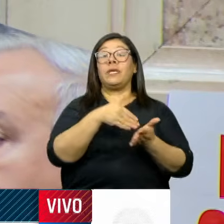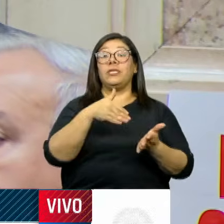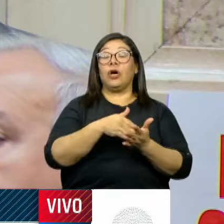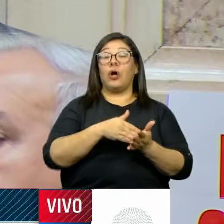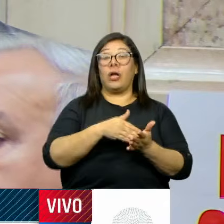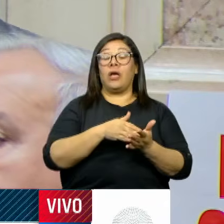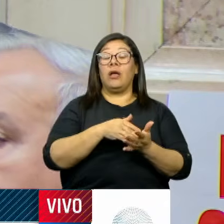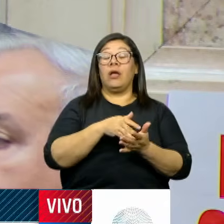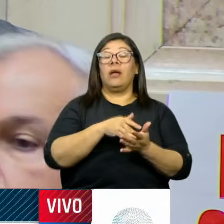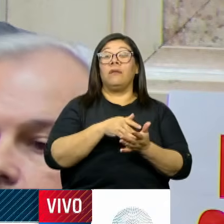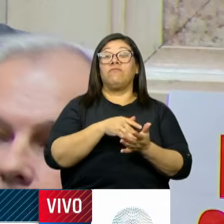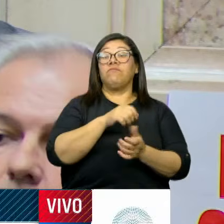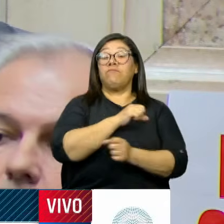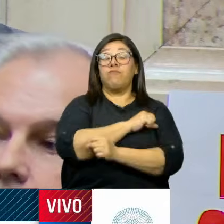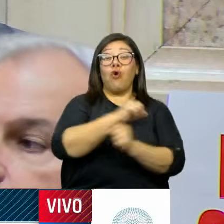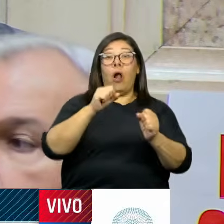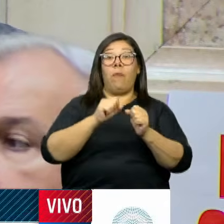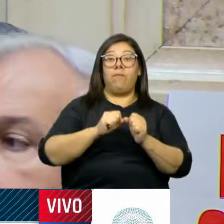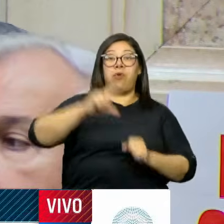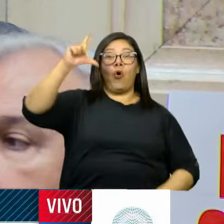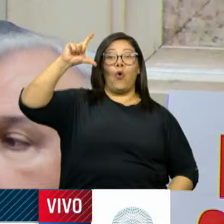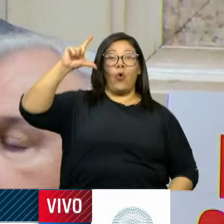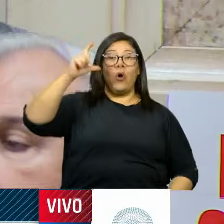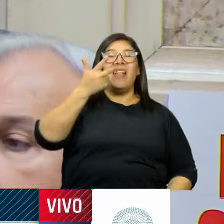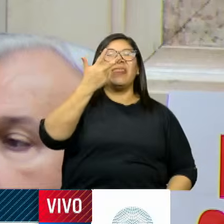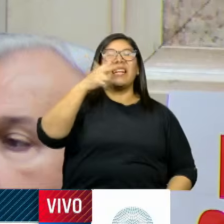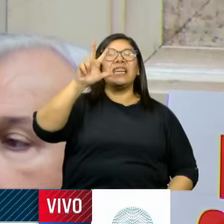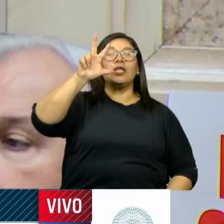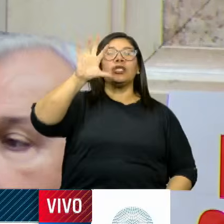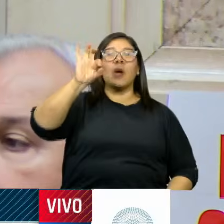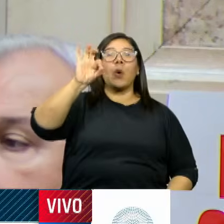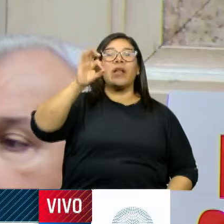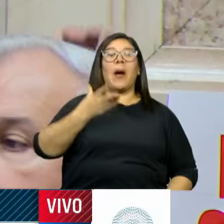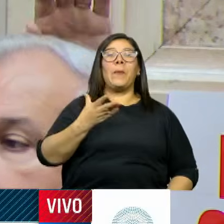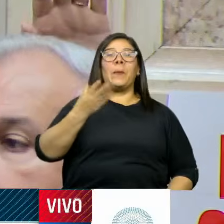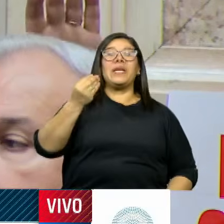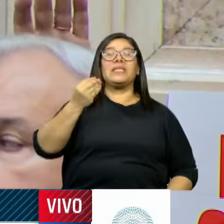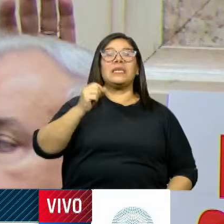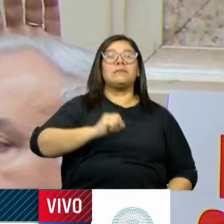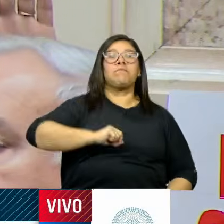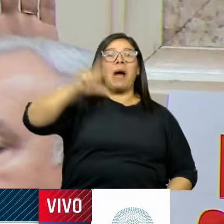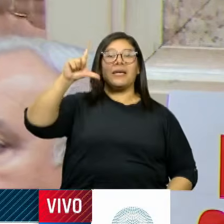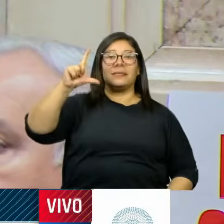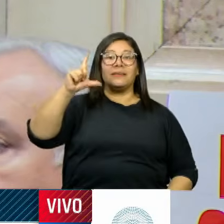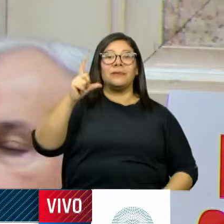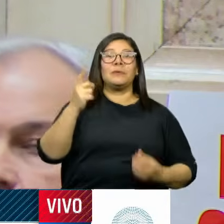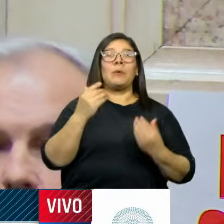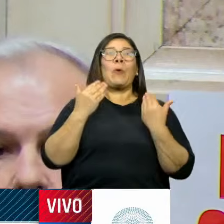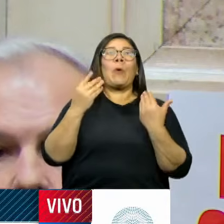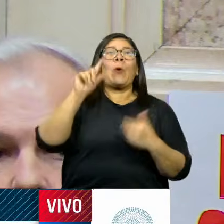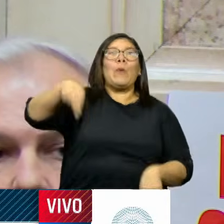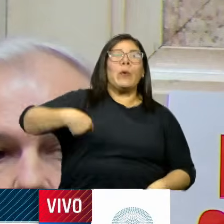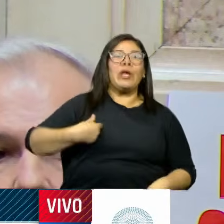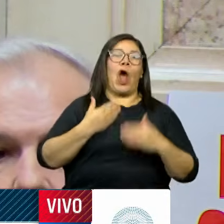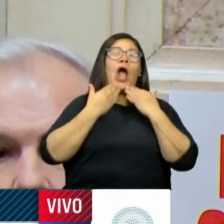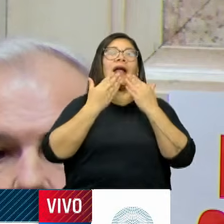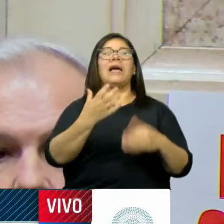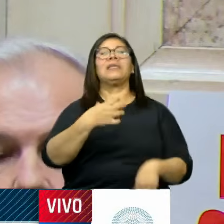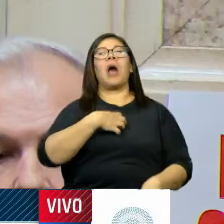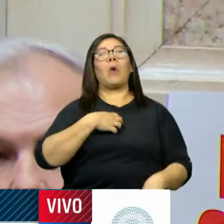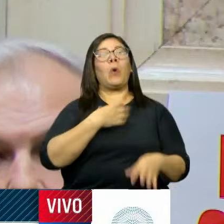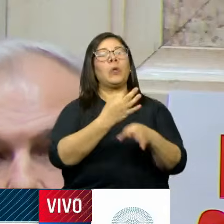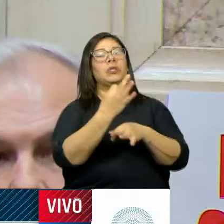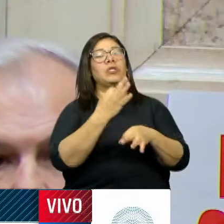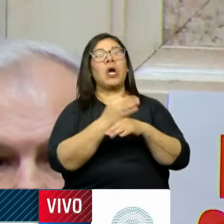4.394 millones, 350 veces. ¿Cómo lo hizo? Concursos y donaciones. Ese es el